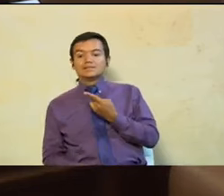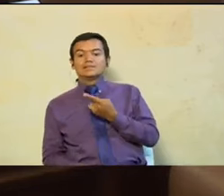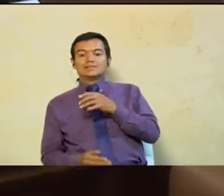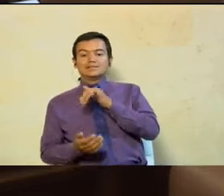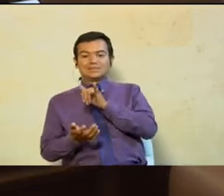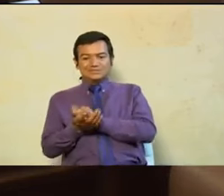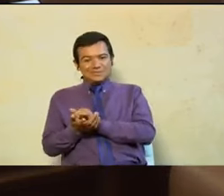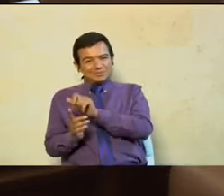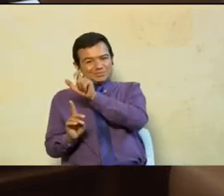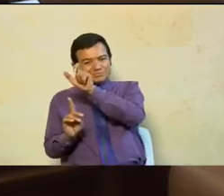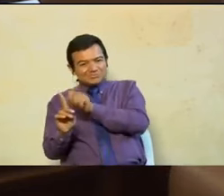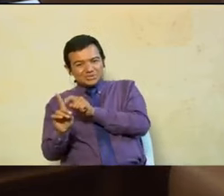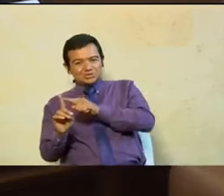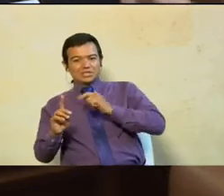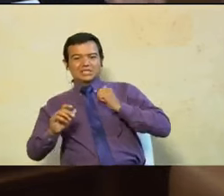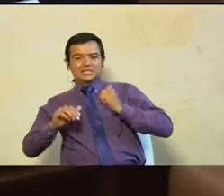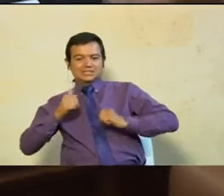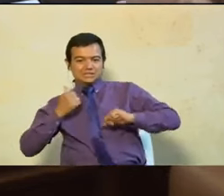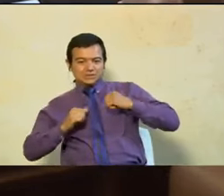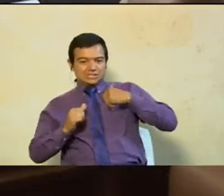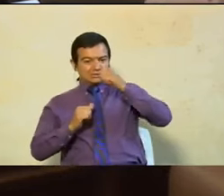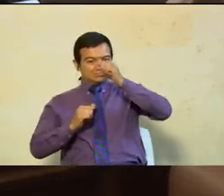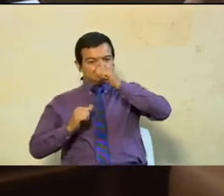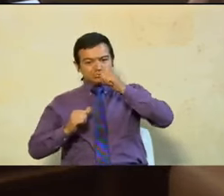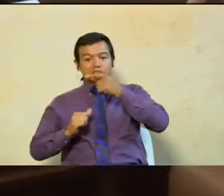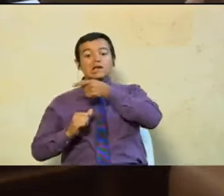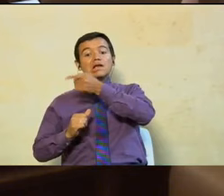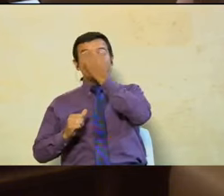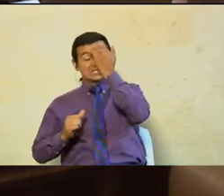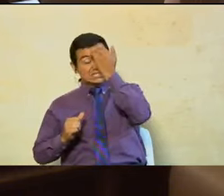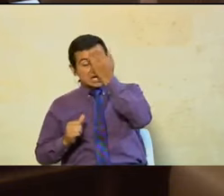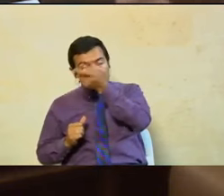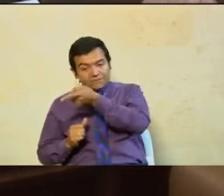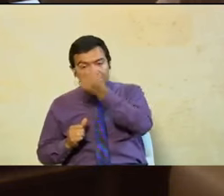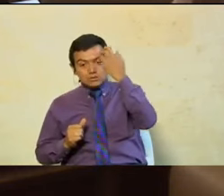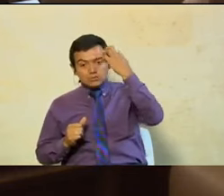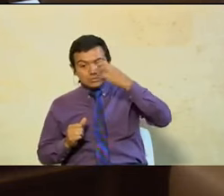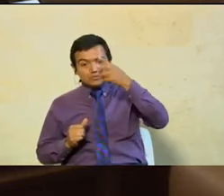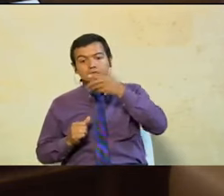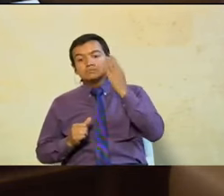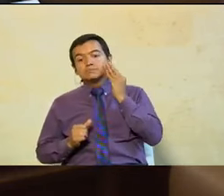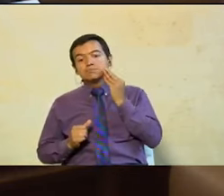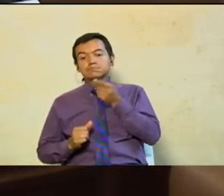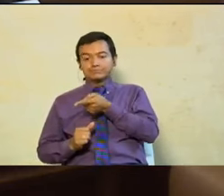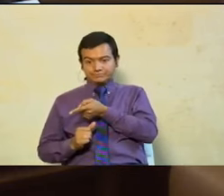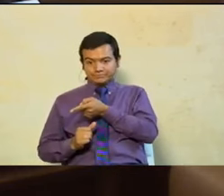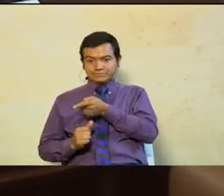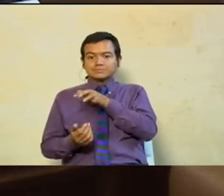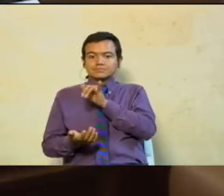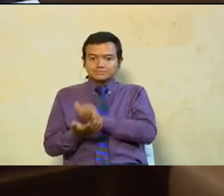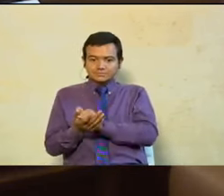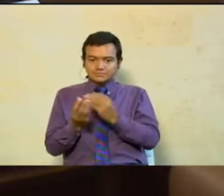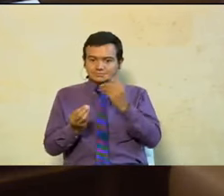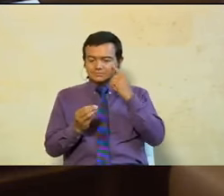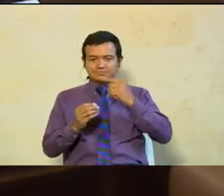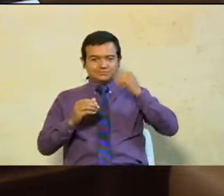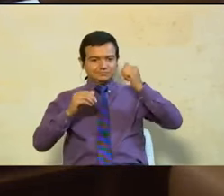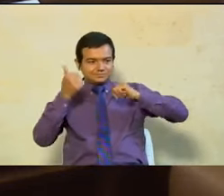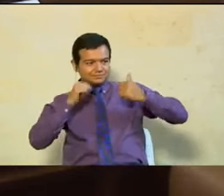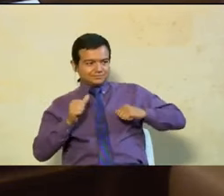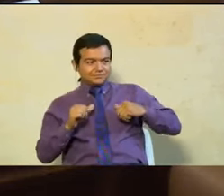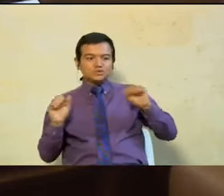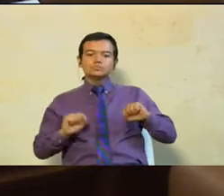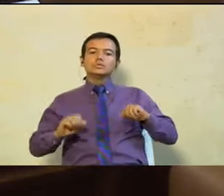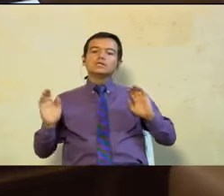plásticos que tienen el expertismo necesario para que esto tenga la mejor